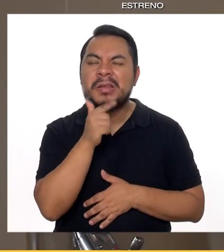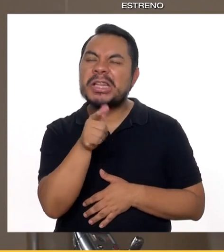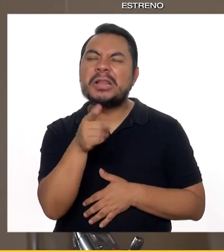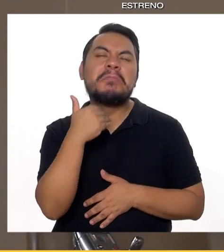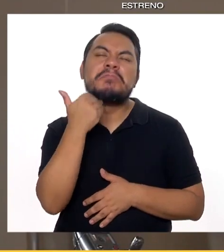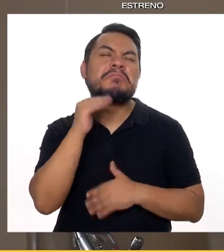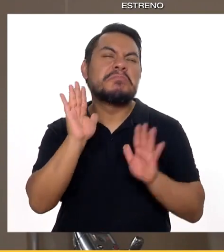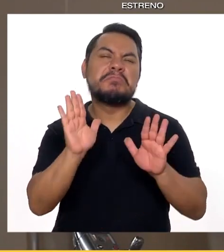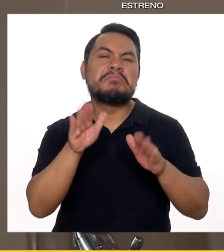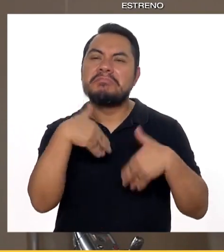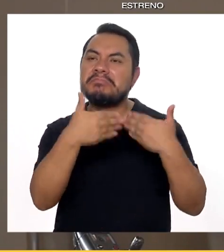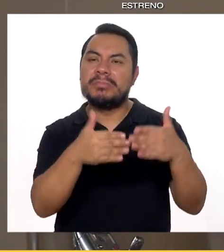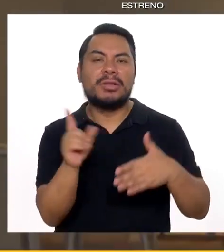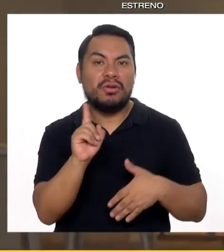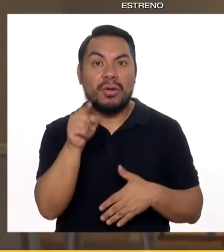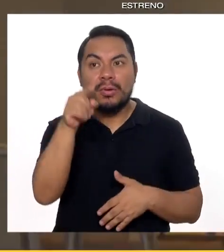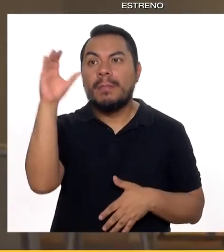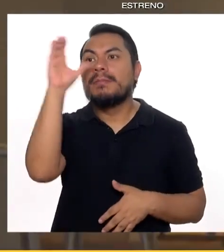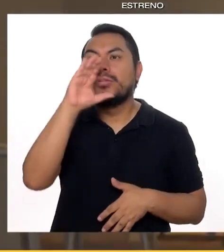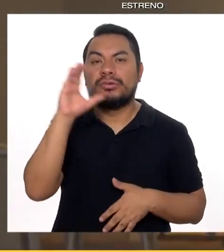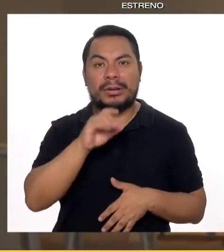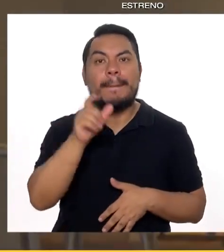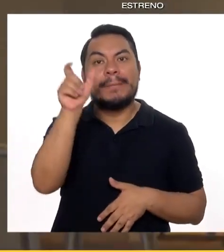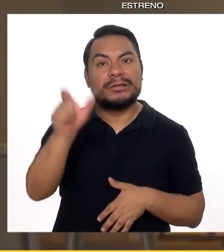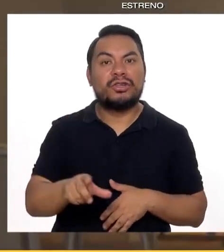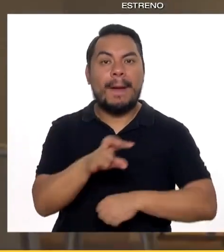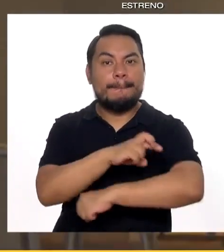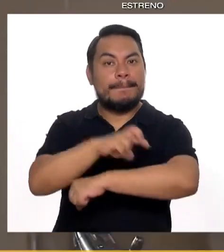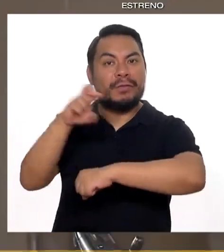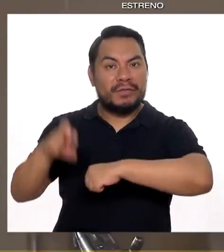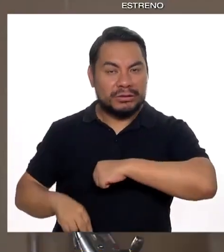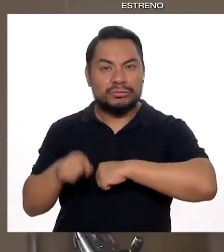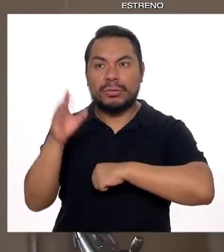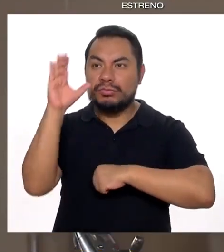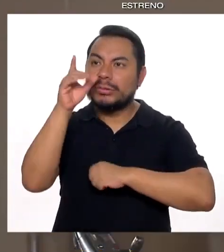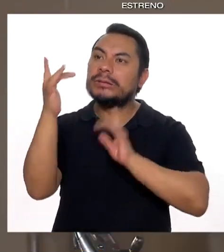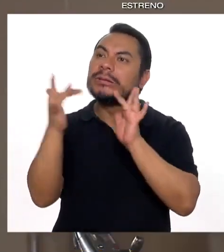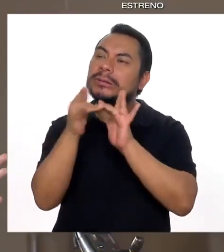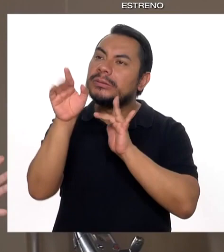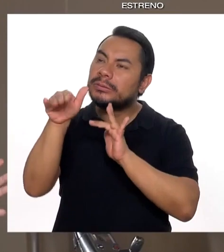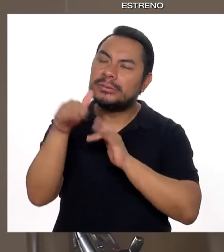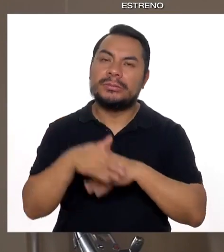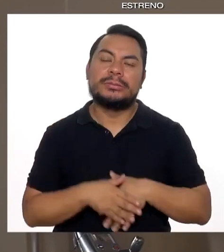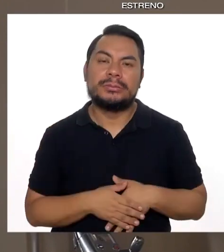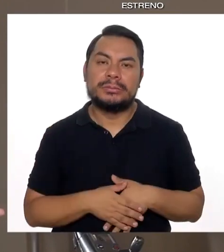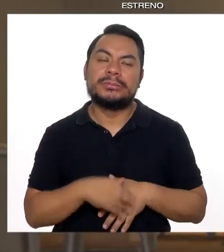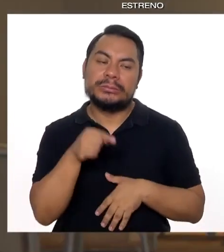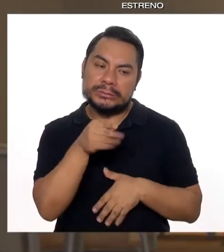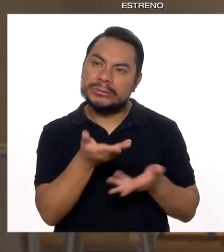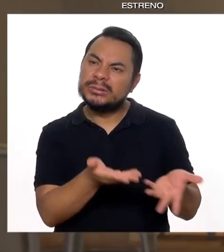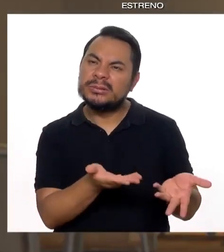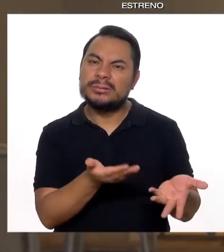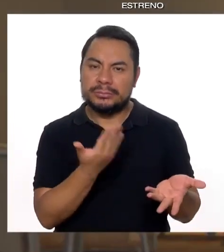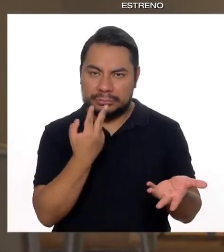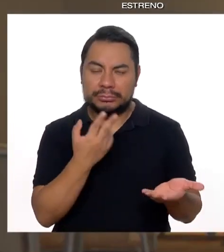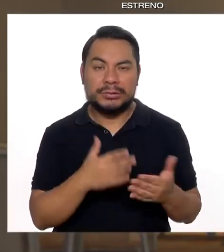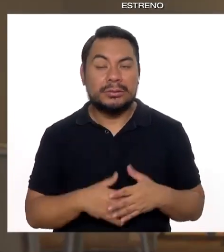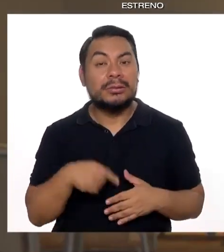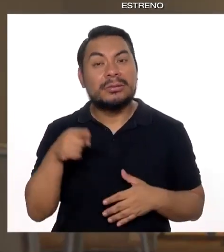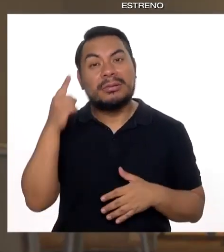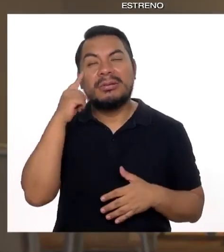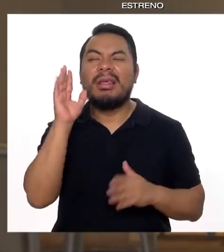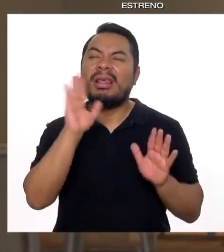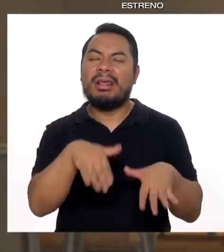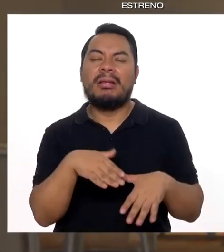visto? Busca ayuda profesional. Sobre todo eso, buscar ayuda profesional, no buscar a Dr. Google. Claro.